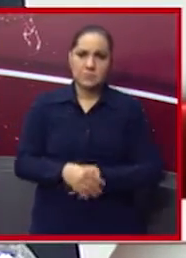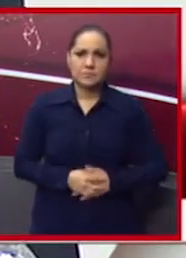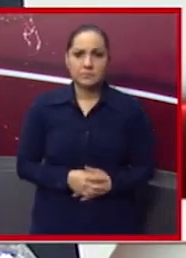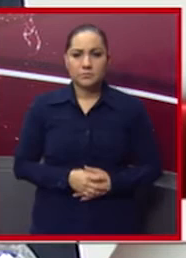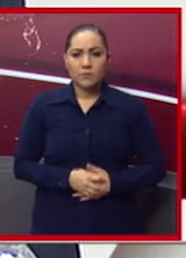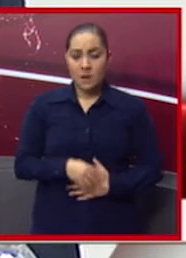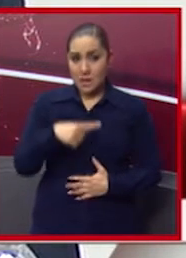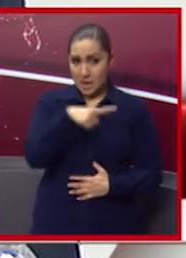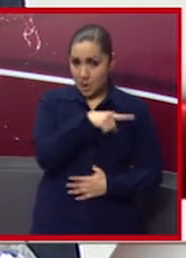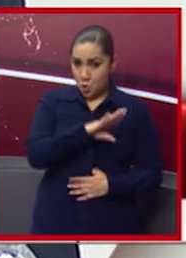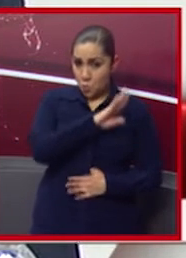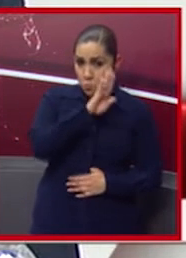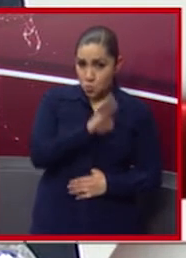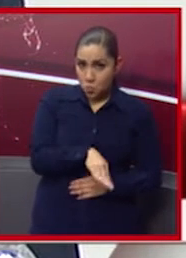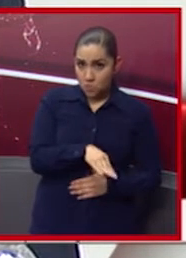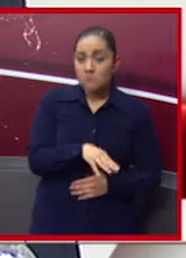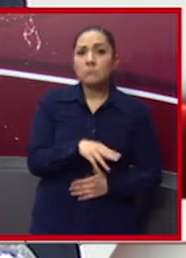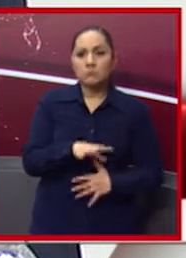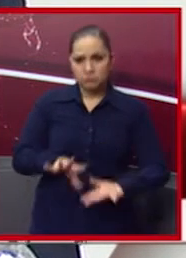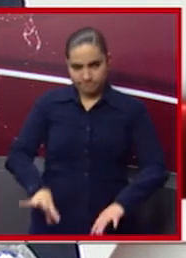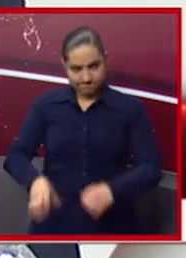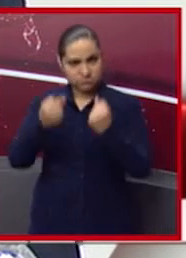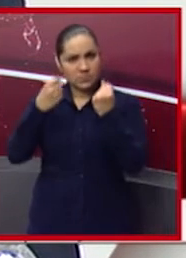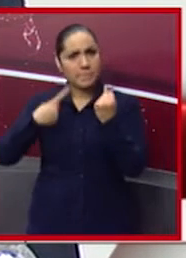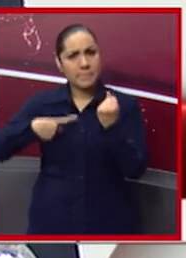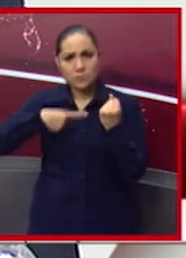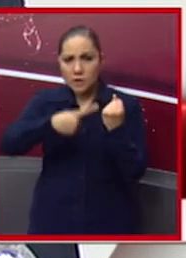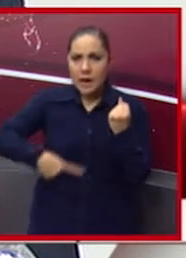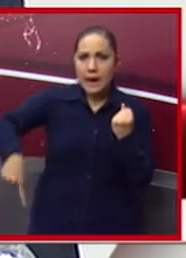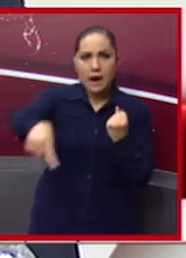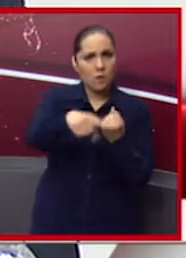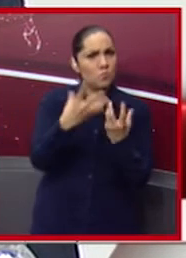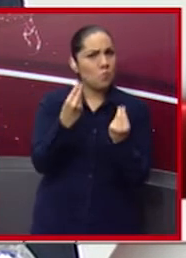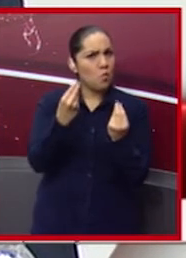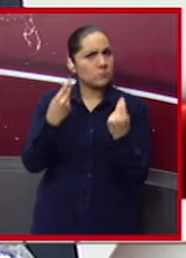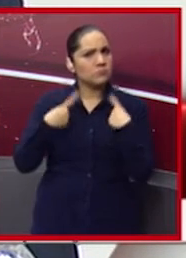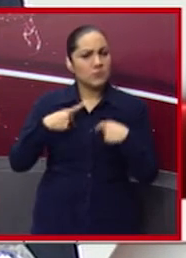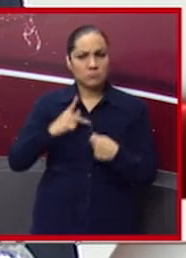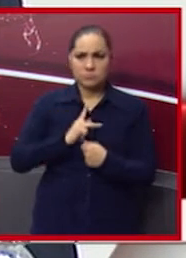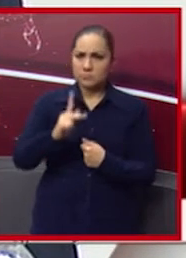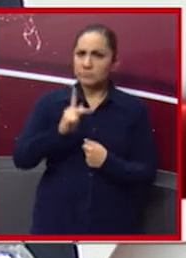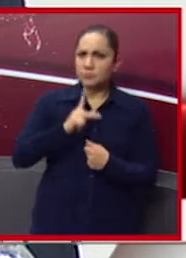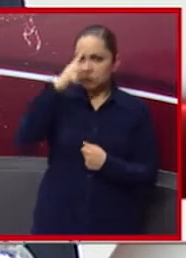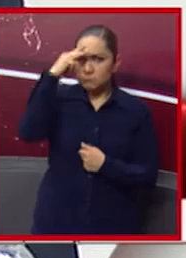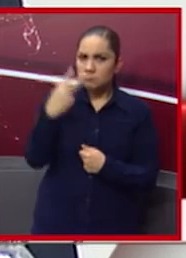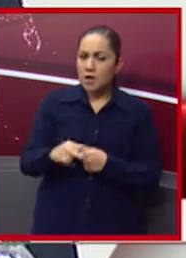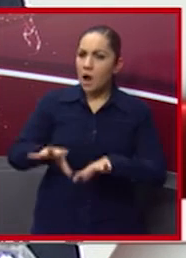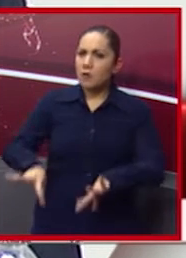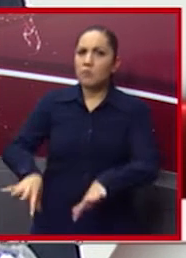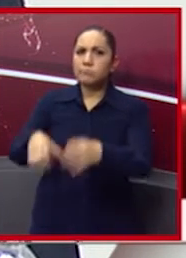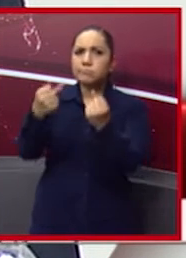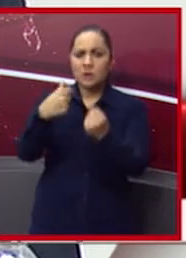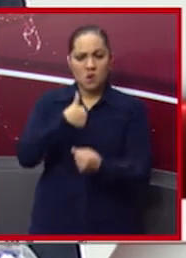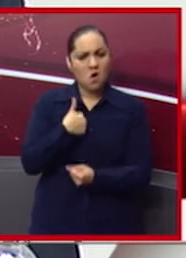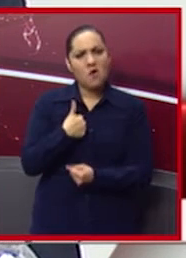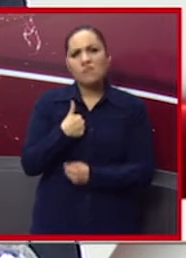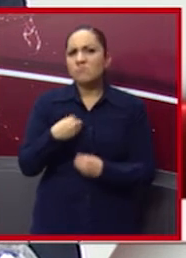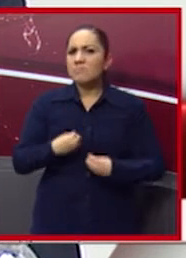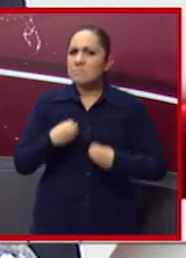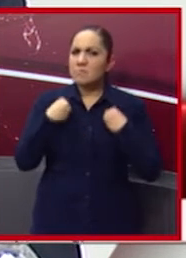su muerte salvó la vida de muchos de sus compatriotas prestándoles a la patria y a la humanidad un servicio